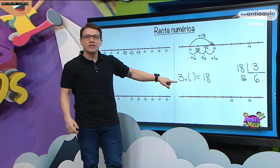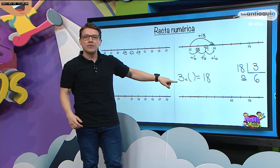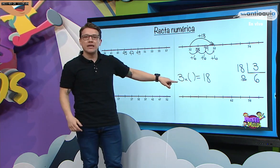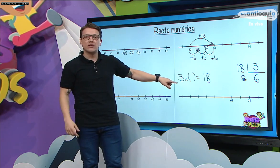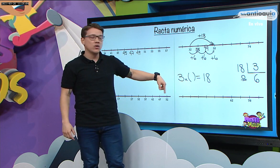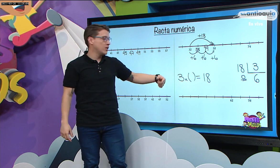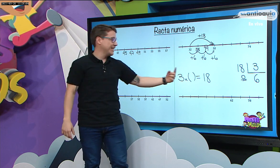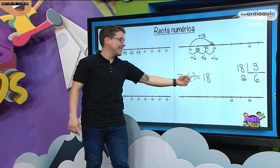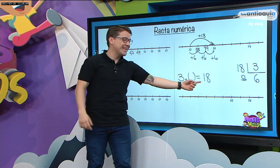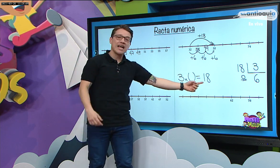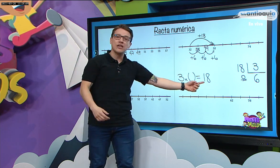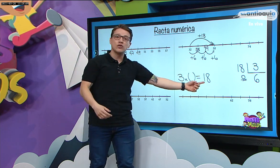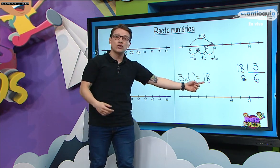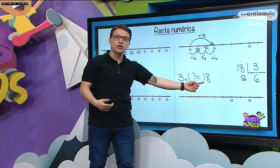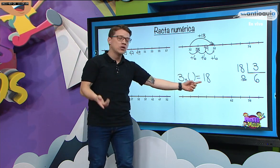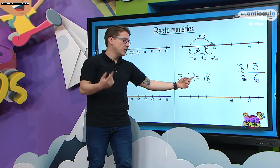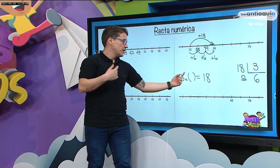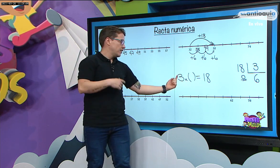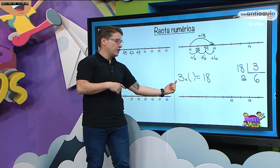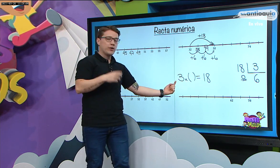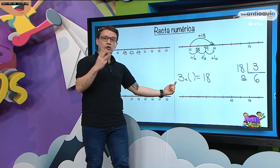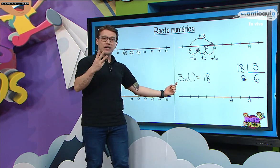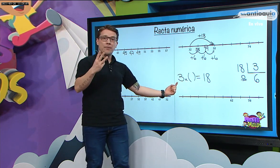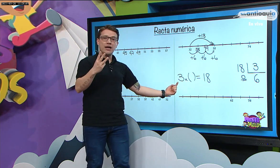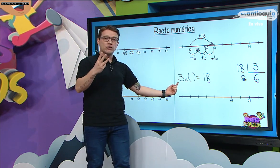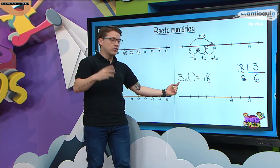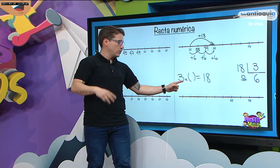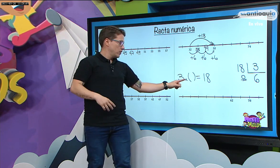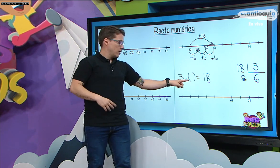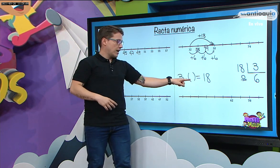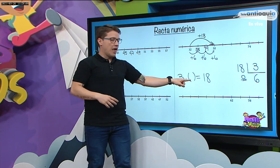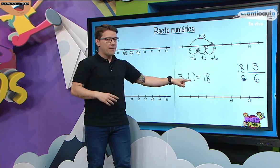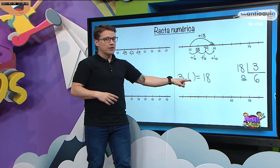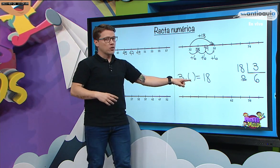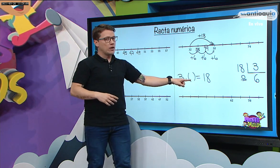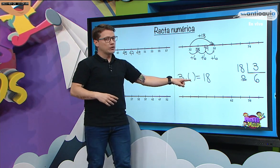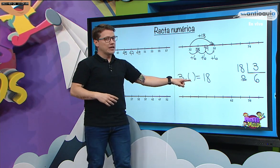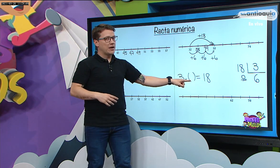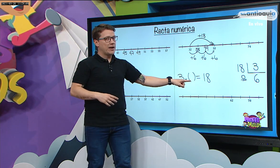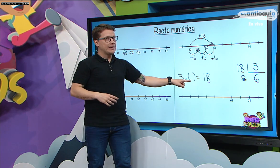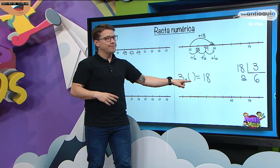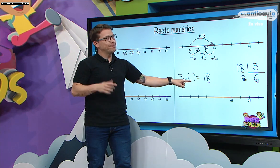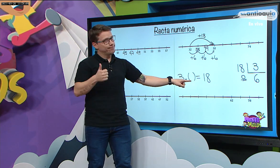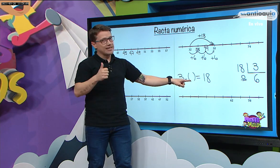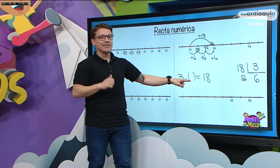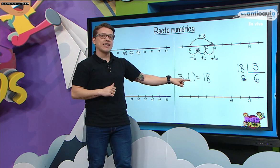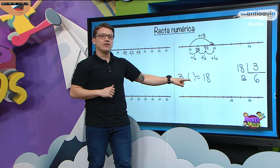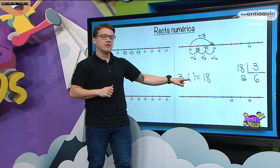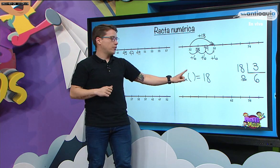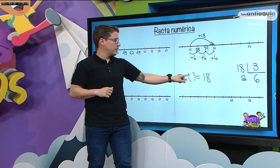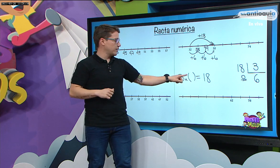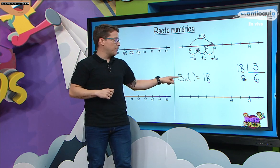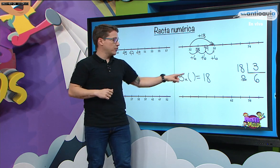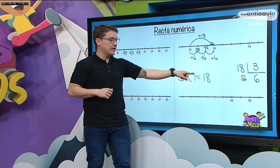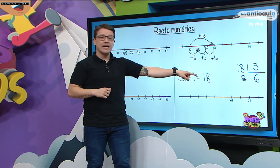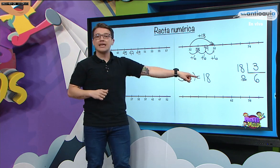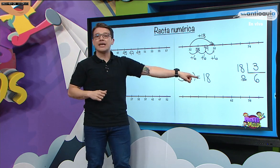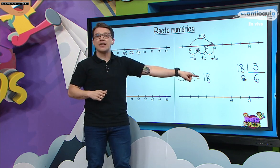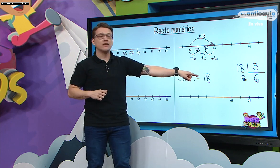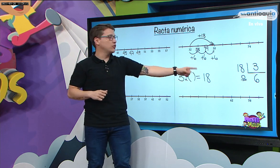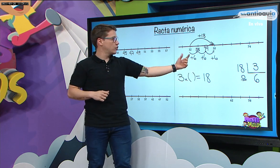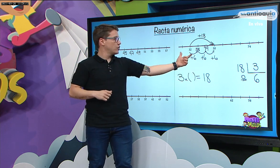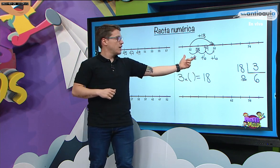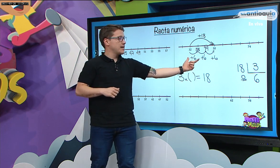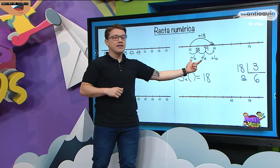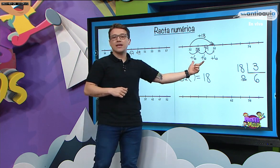una multiplicación. ¿Quieres llegar a 18? Si fueron 3 pasos, ¿cada paso cuánto tiene que valer? De a 6, porque 6 por 3 es el